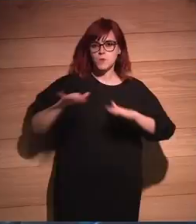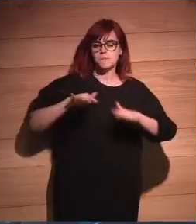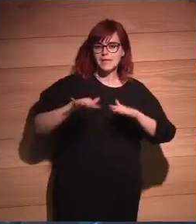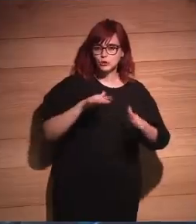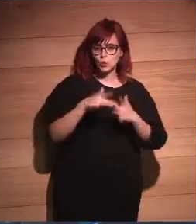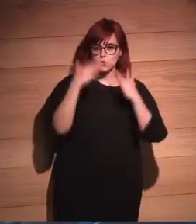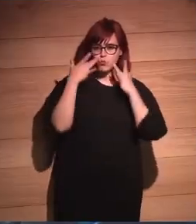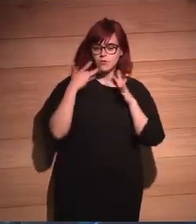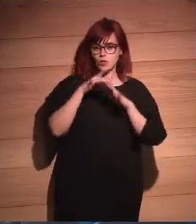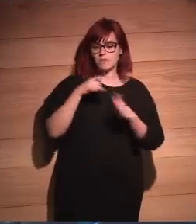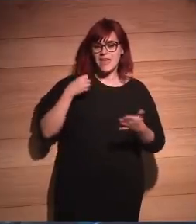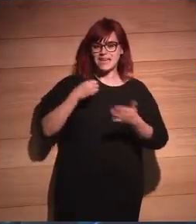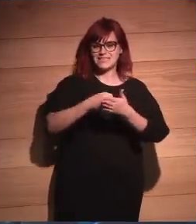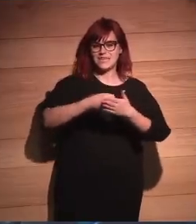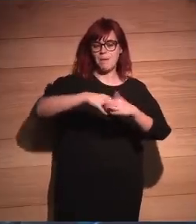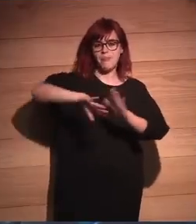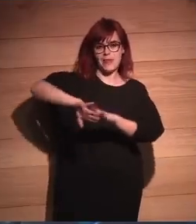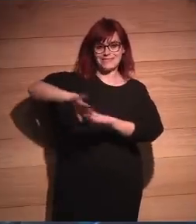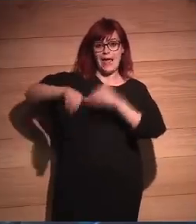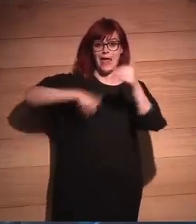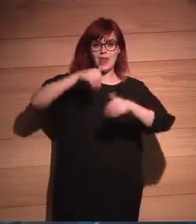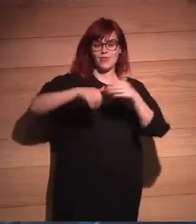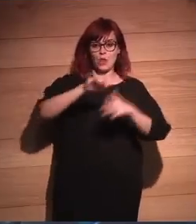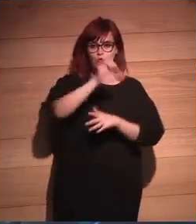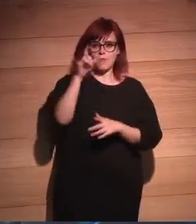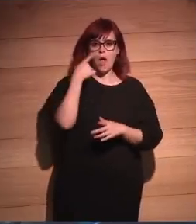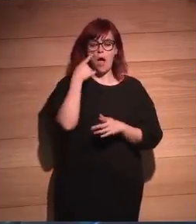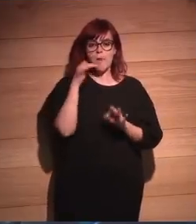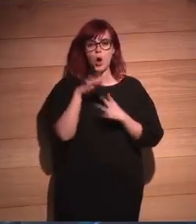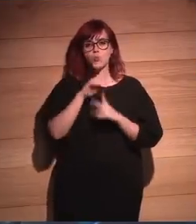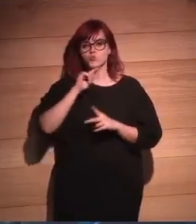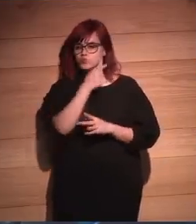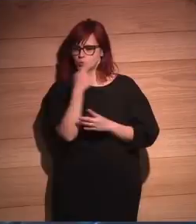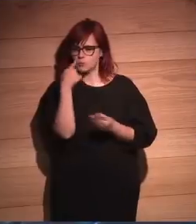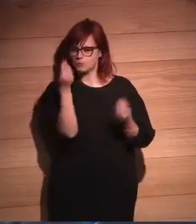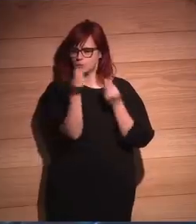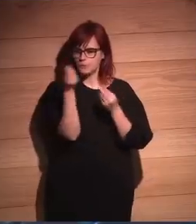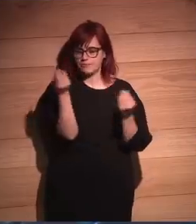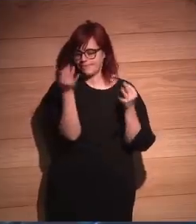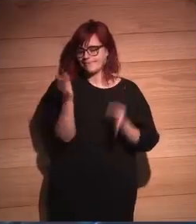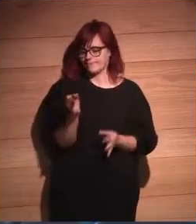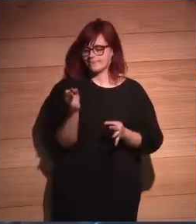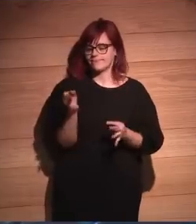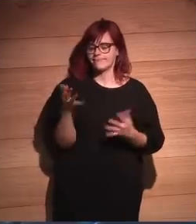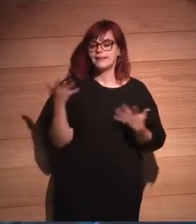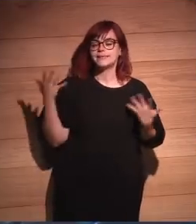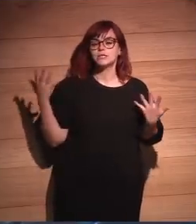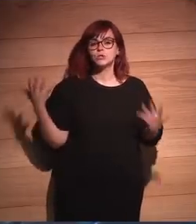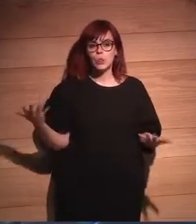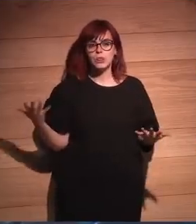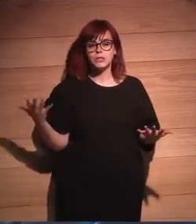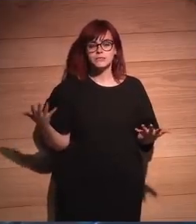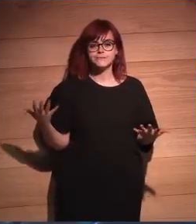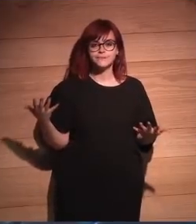diríamos, populistas de extrema derecha en estas elecciones europeas. Probablemente serían hackers rusos, es lo más probable. Es decir, que